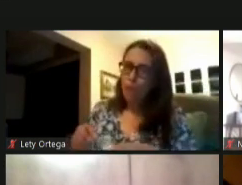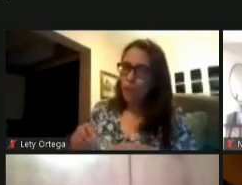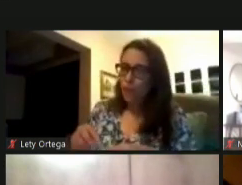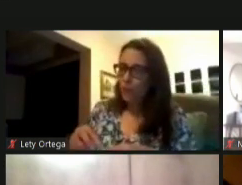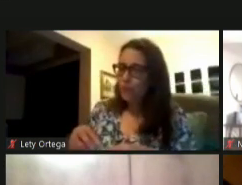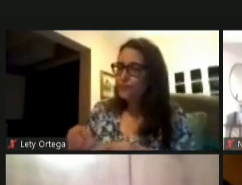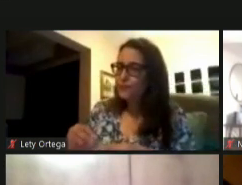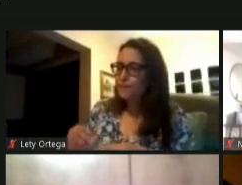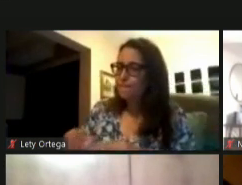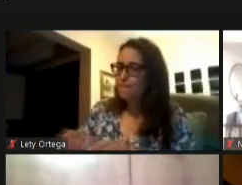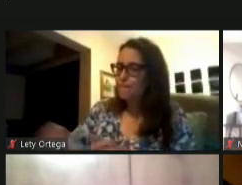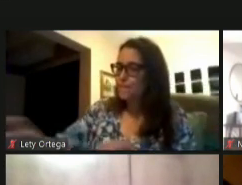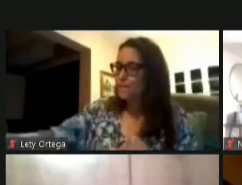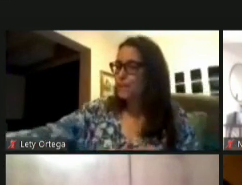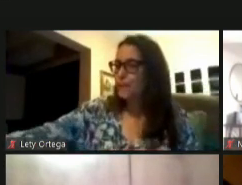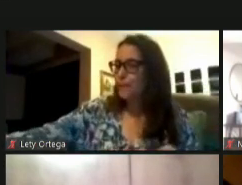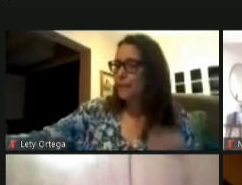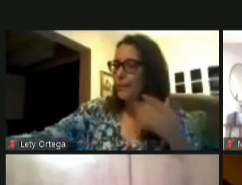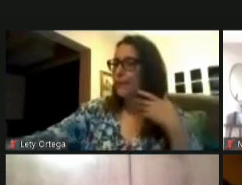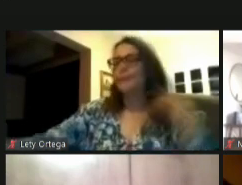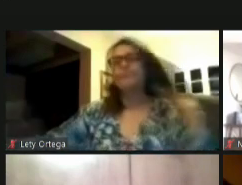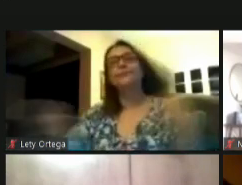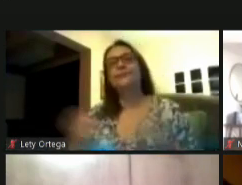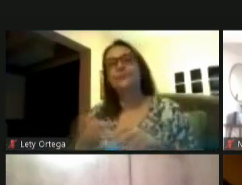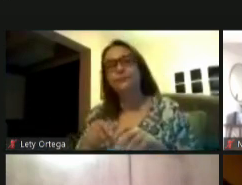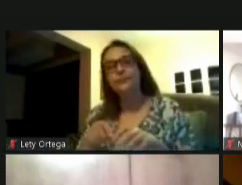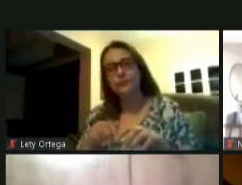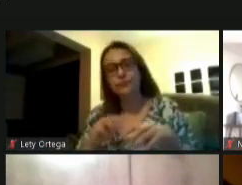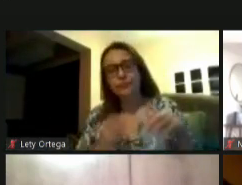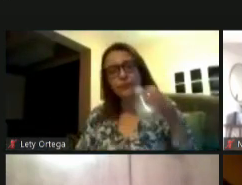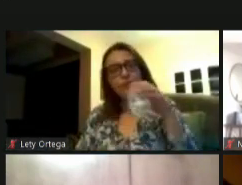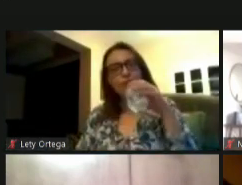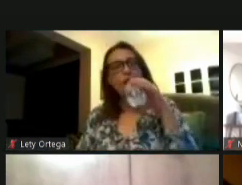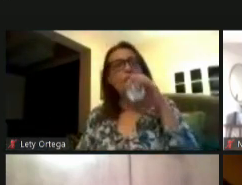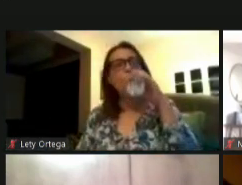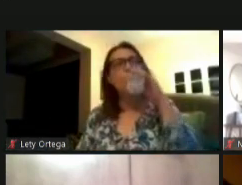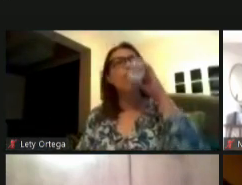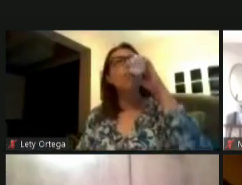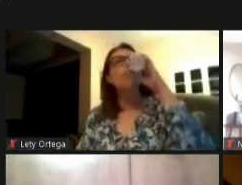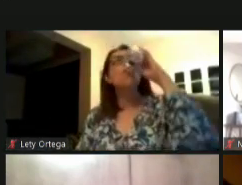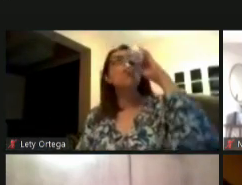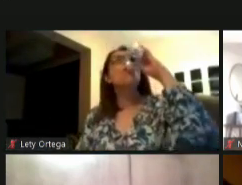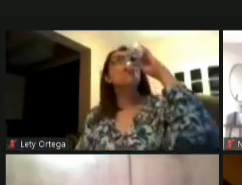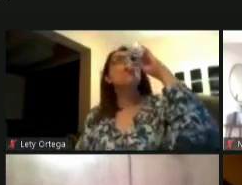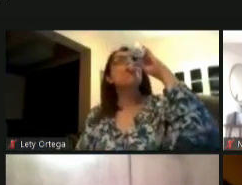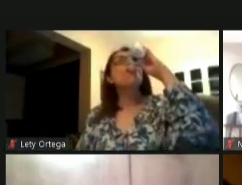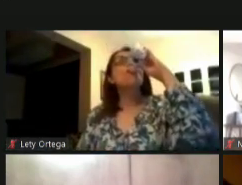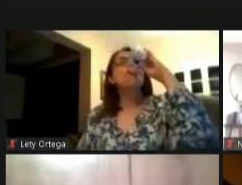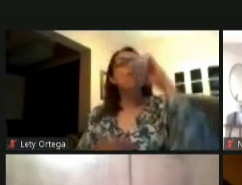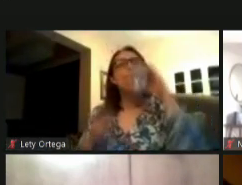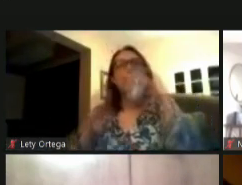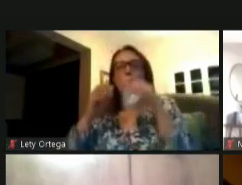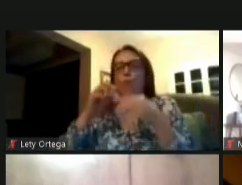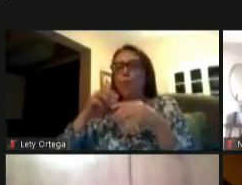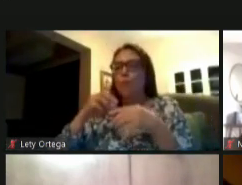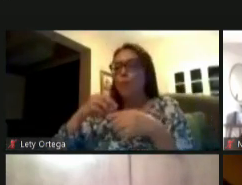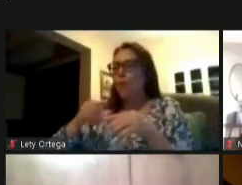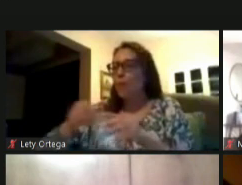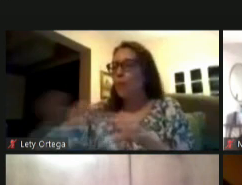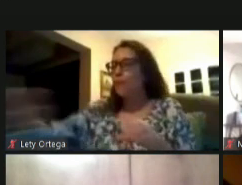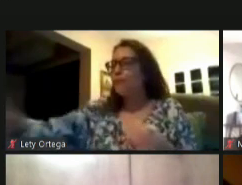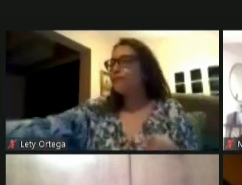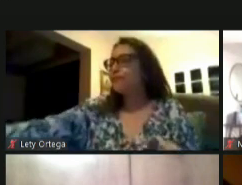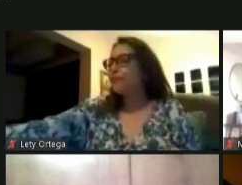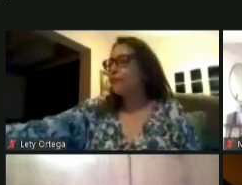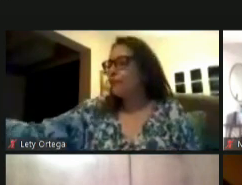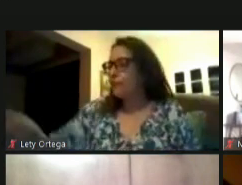Juárez tenemos problemáticas de discriminación. Acabamos de ver un tema precisamente en contra de un